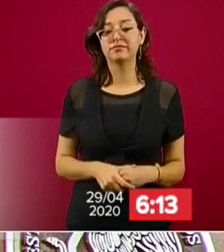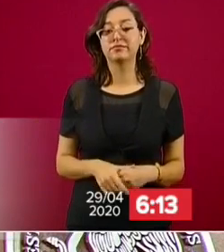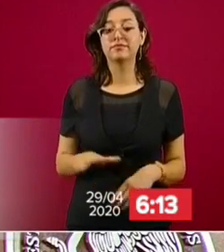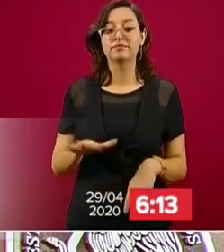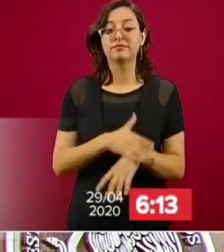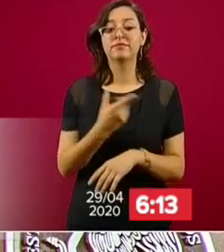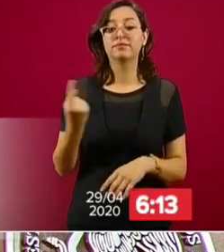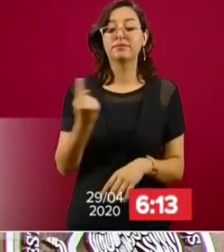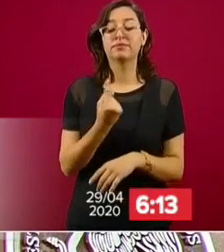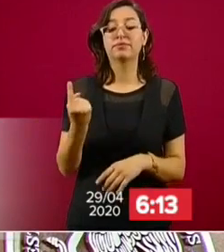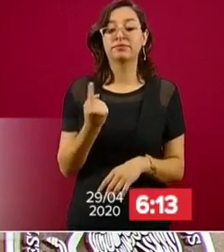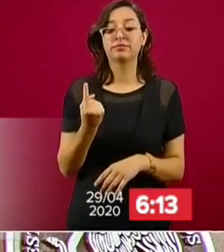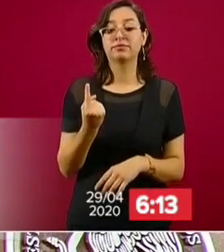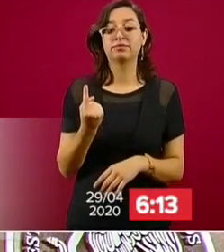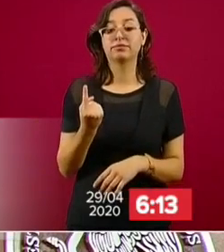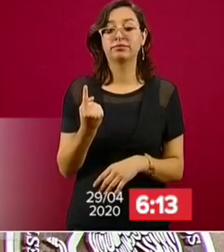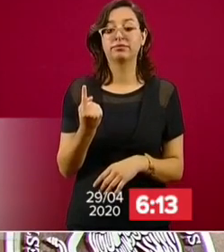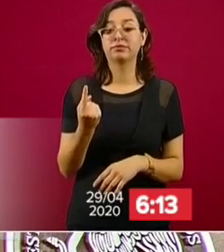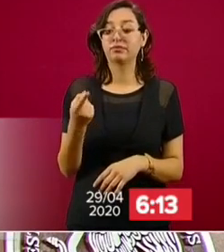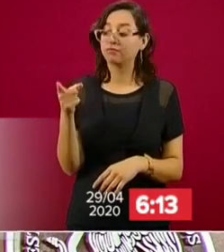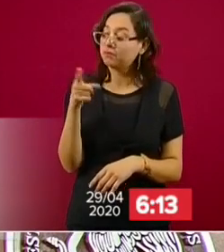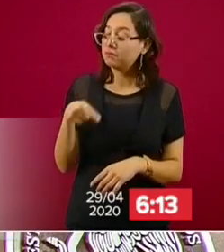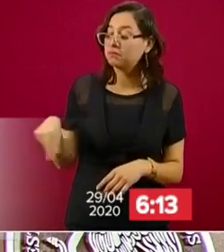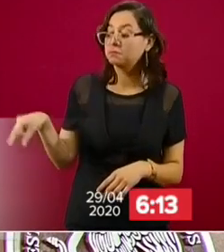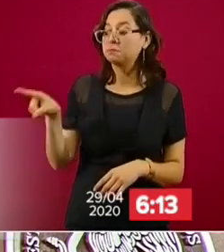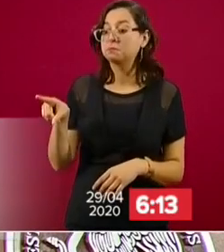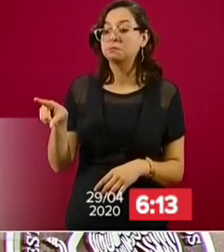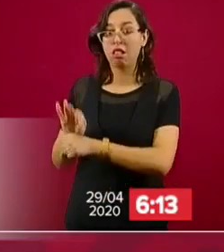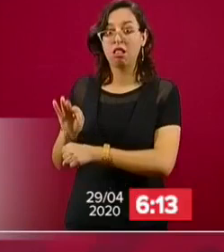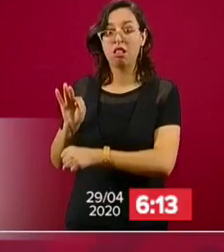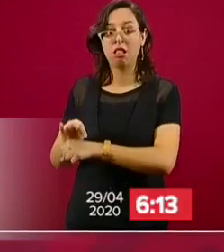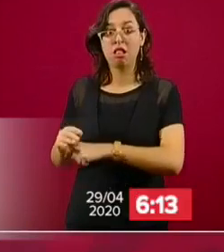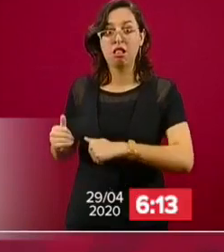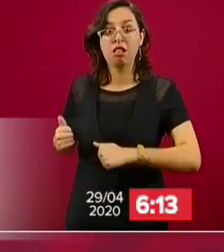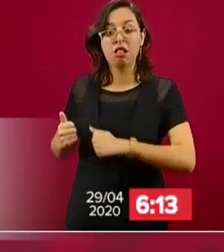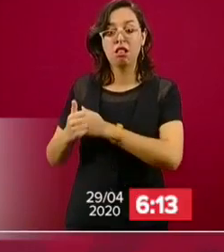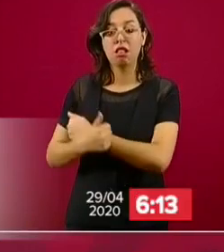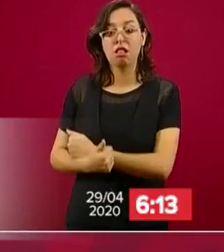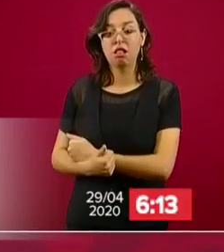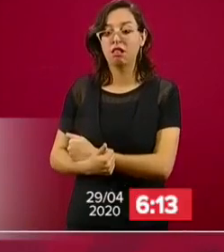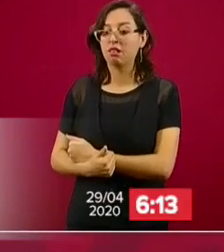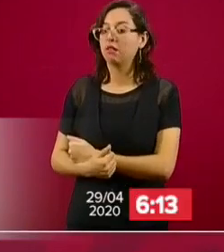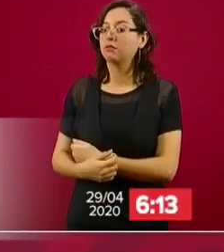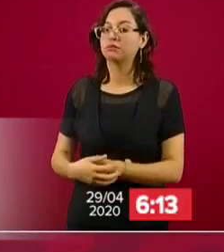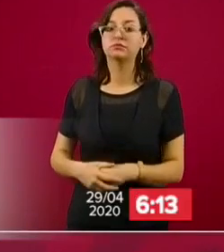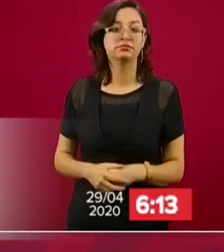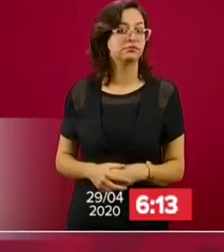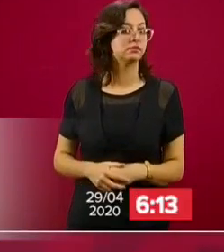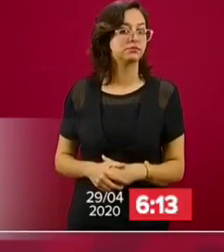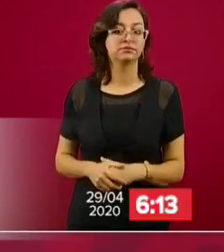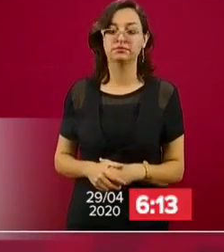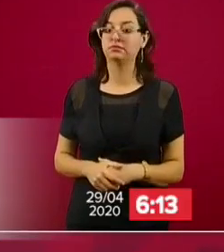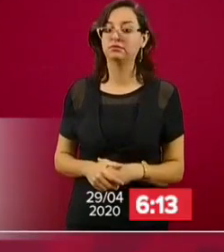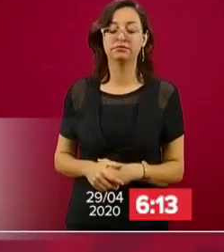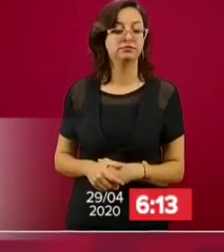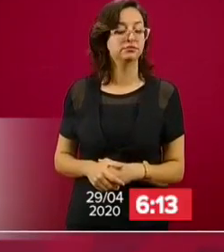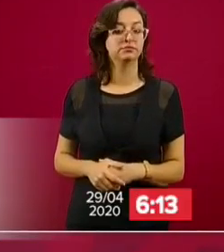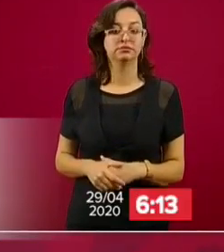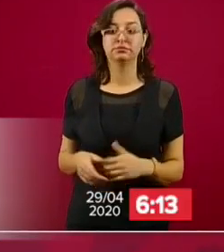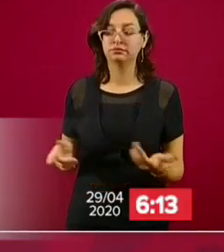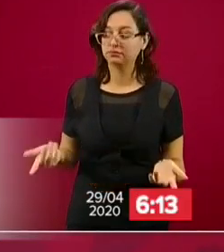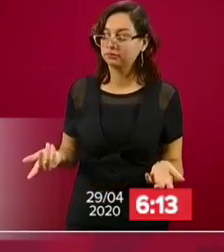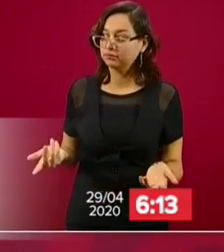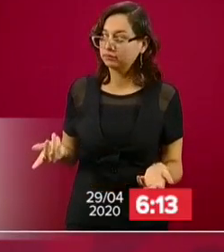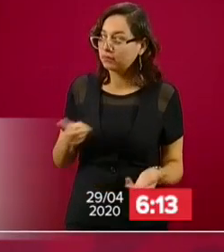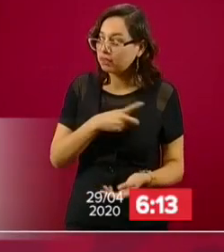porque no soy encubridor. No puede ser que si hay una deuda